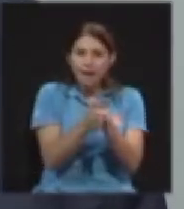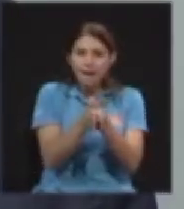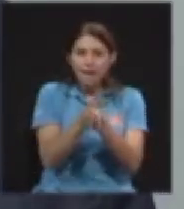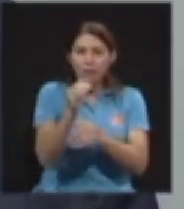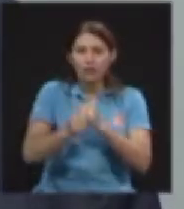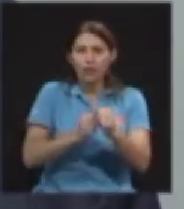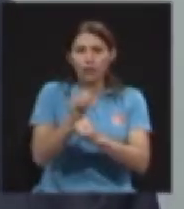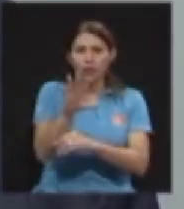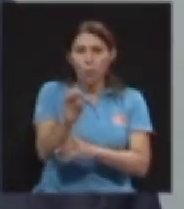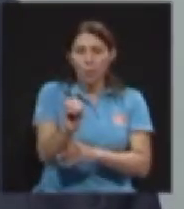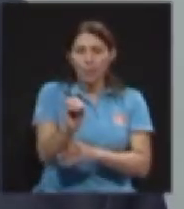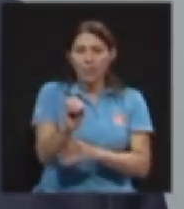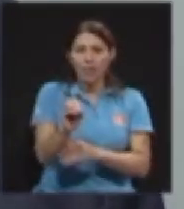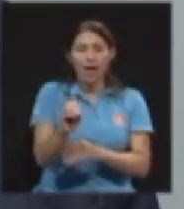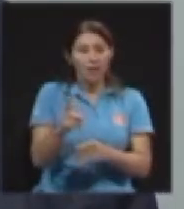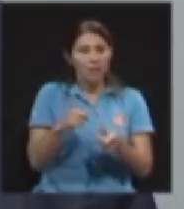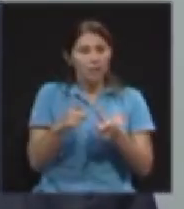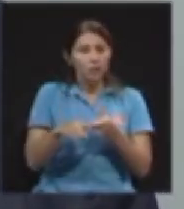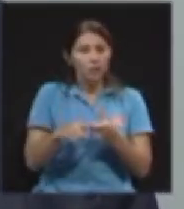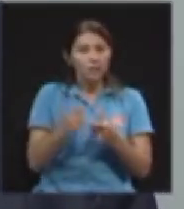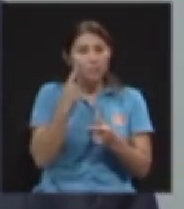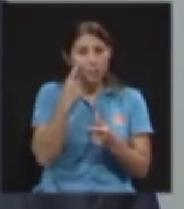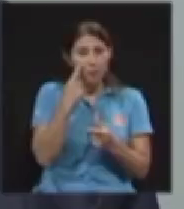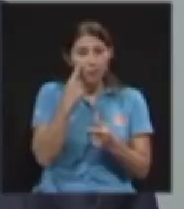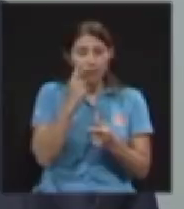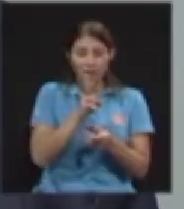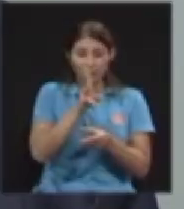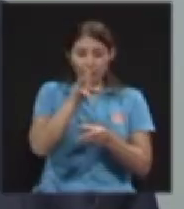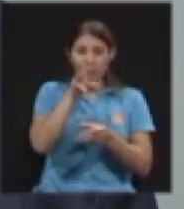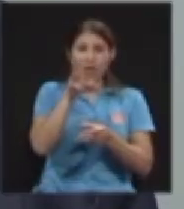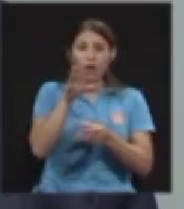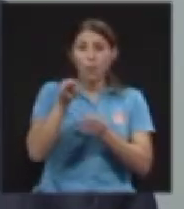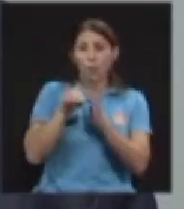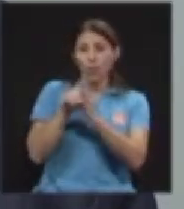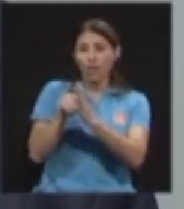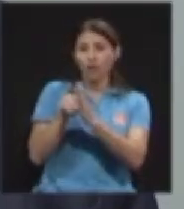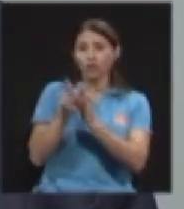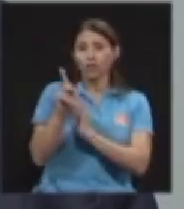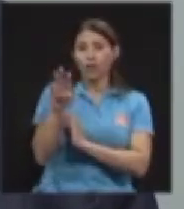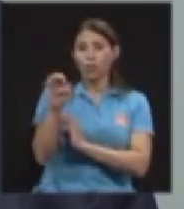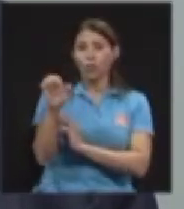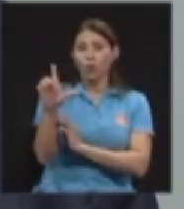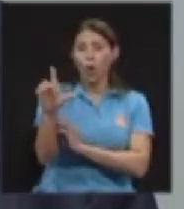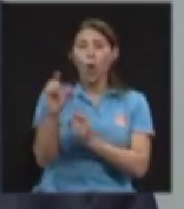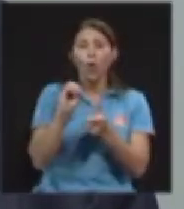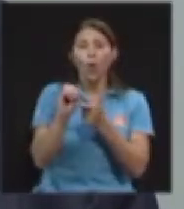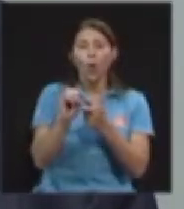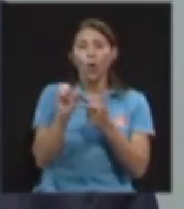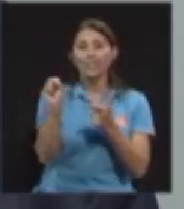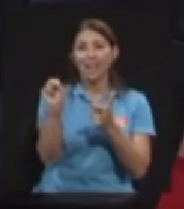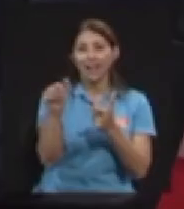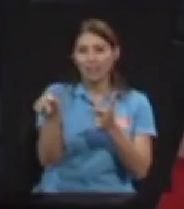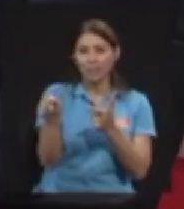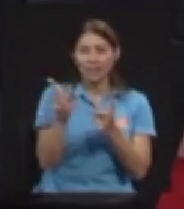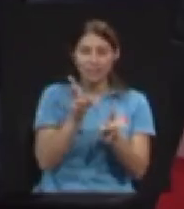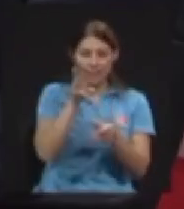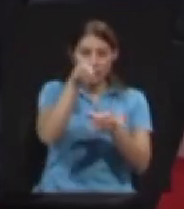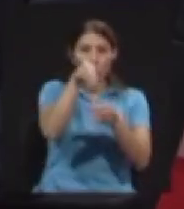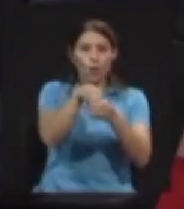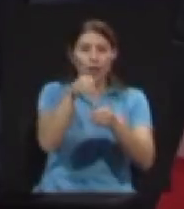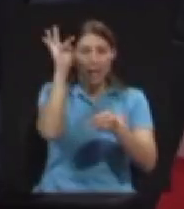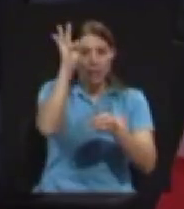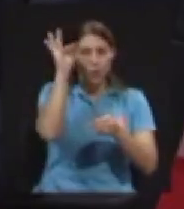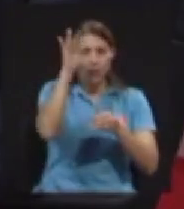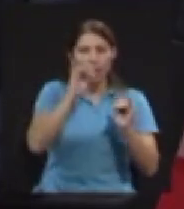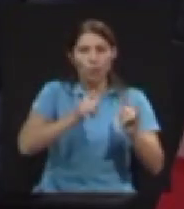Se incorpora dentro del bagaje la teoría de juegos, los modelos de Cournot o los de Stackelberg, ¿verdad? Que es el desarrollo posterior, en una